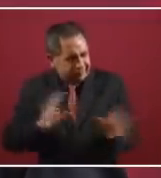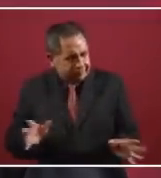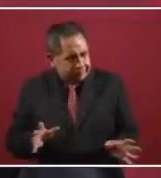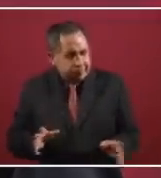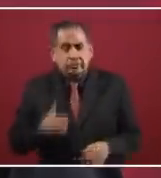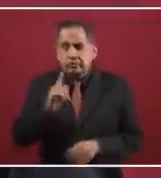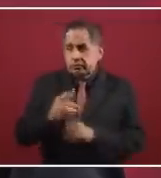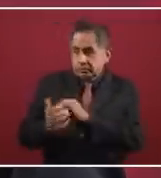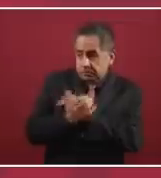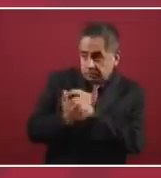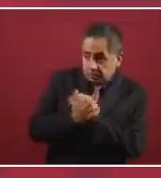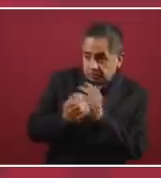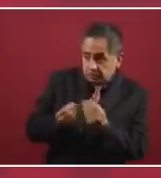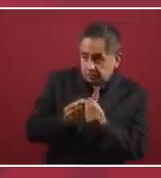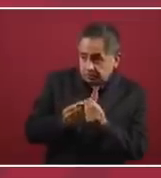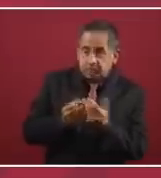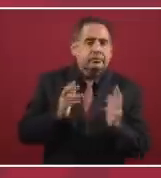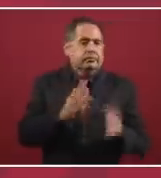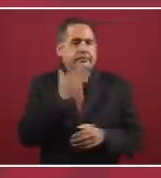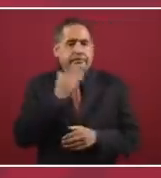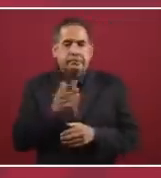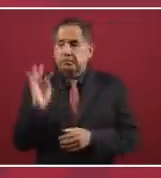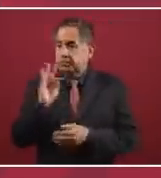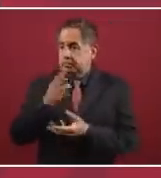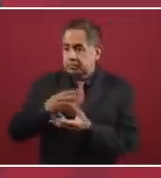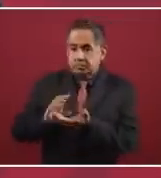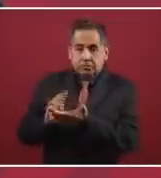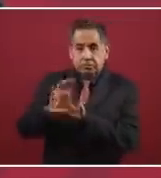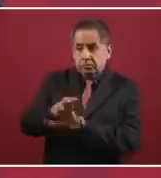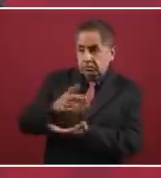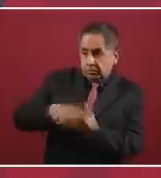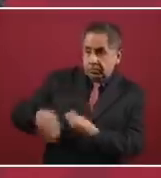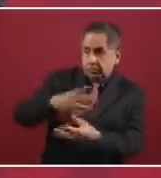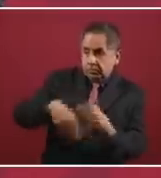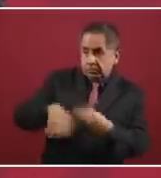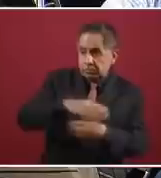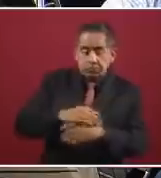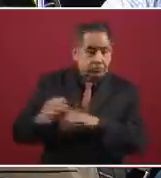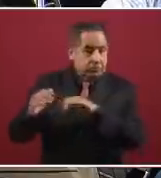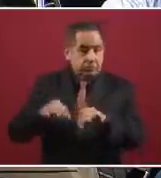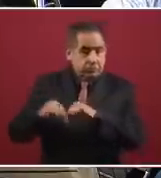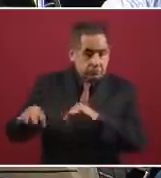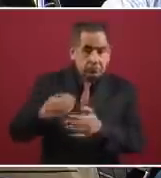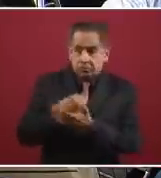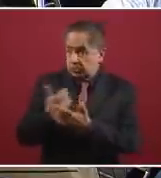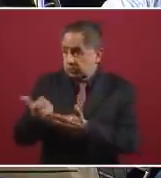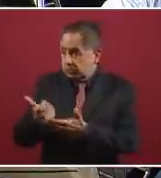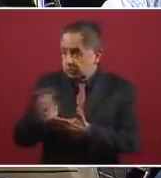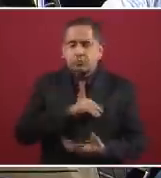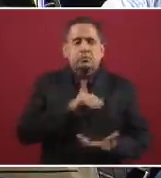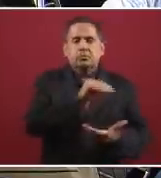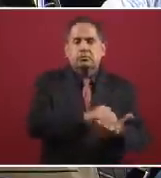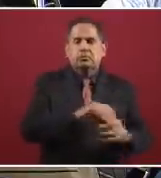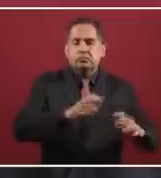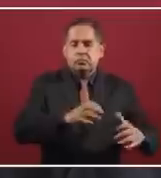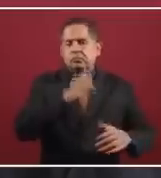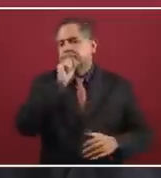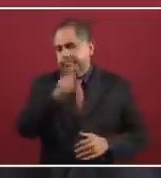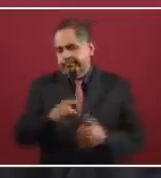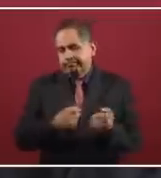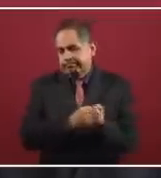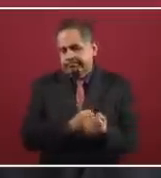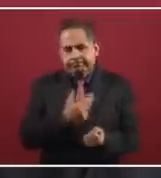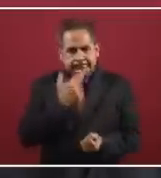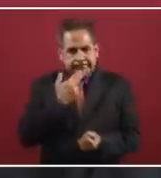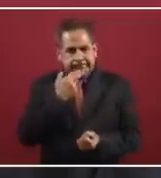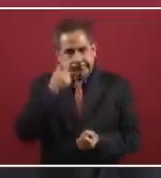esa demanda se dará cuando con todas estas inversiones se genere mucho empleo, mucha actividad económica, también va a fortalecer la demanda y va